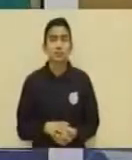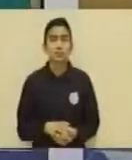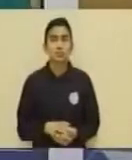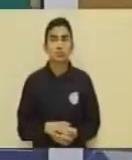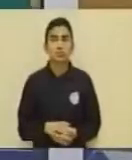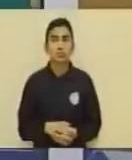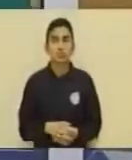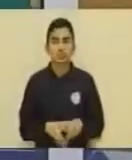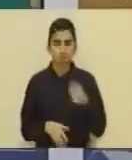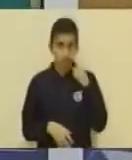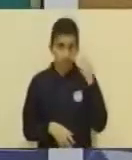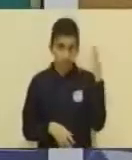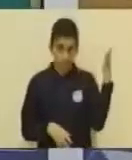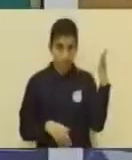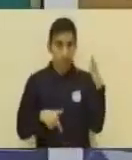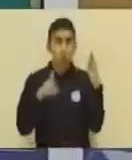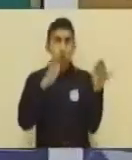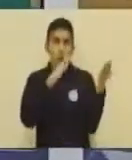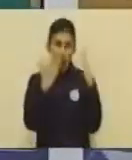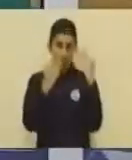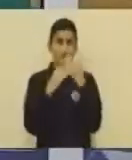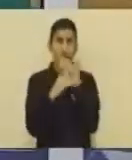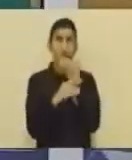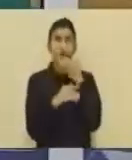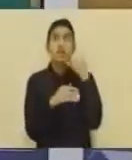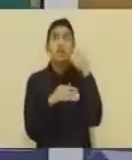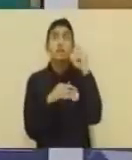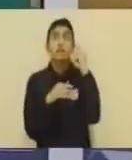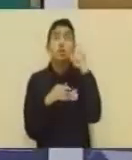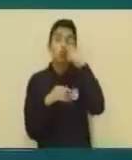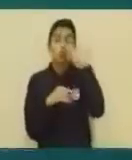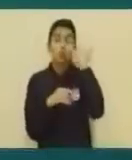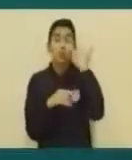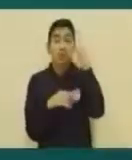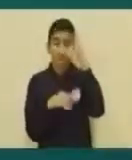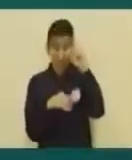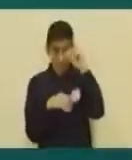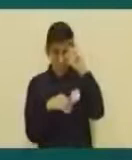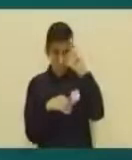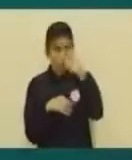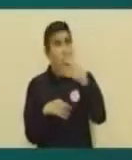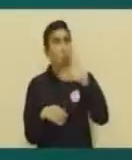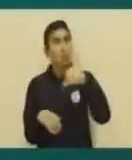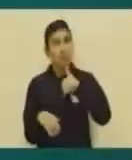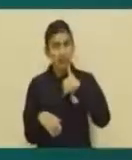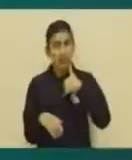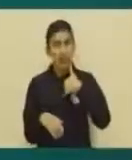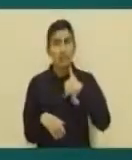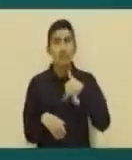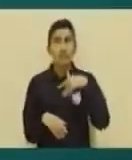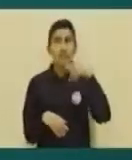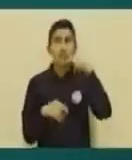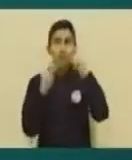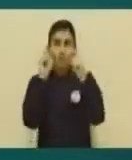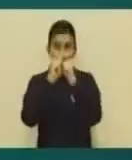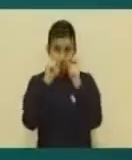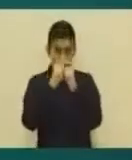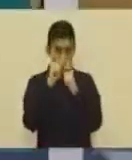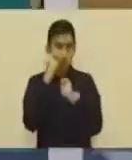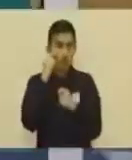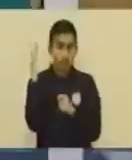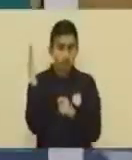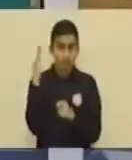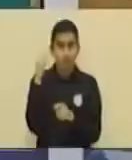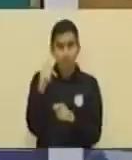Vea, vamos a comparar nosotros. En nuestro segundo tirador nosotros tuvimos estos puntos, ¿sí? Y también vamos